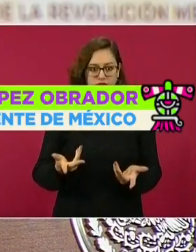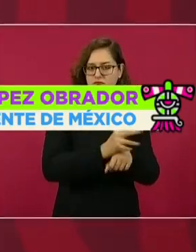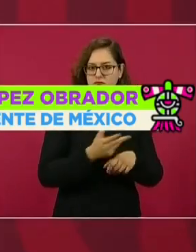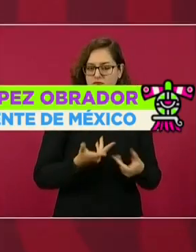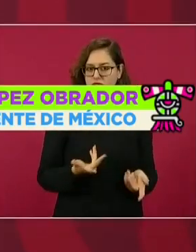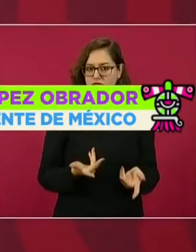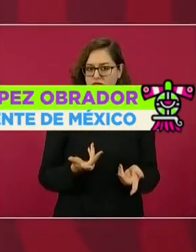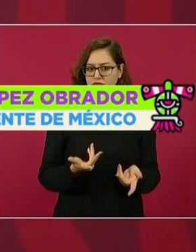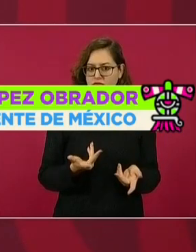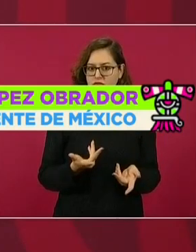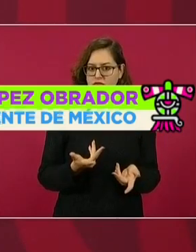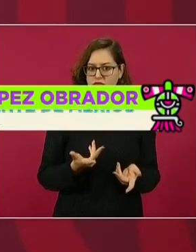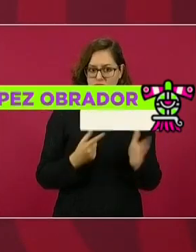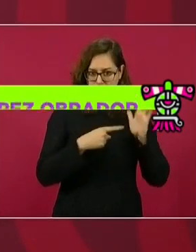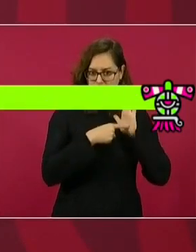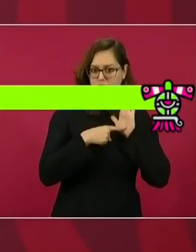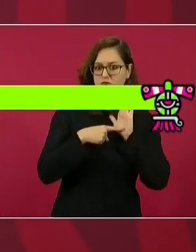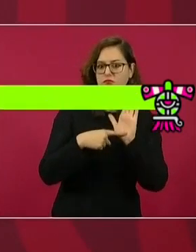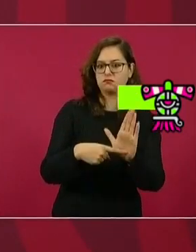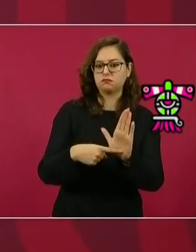protección, señalar lo que